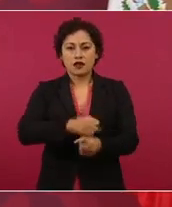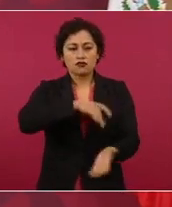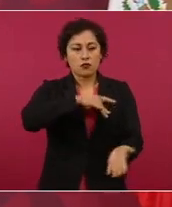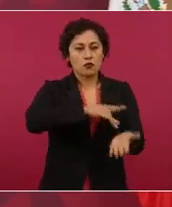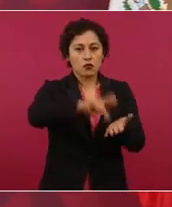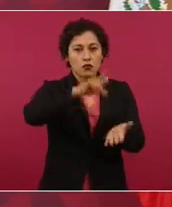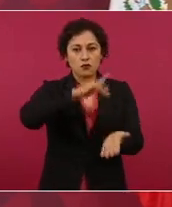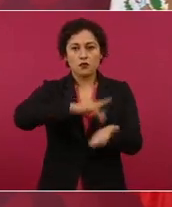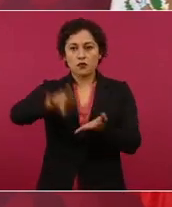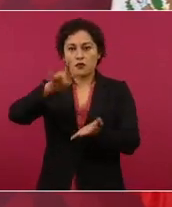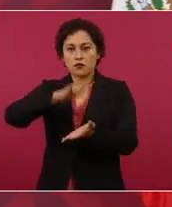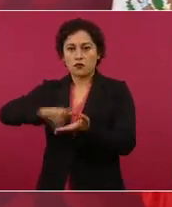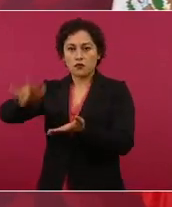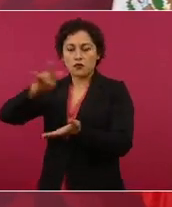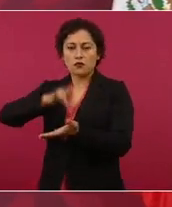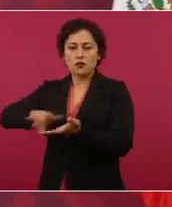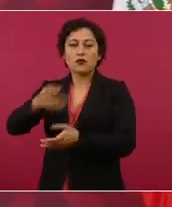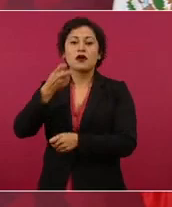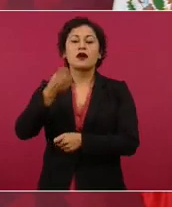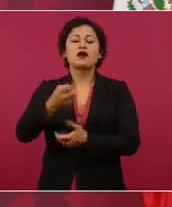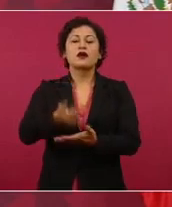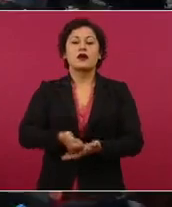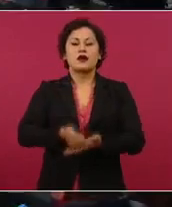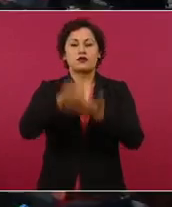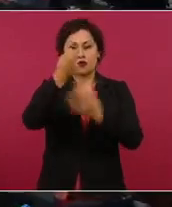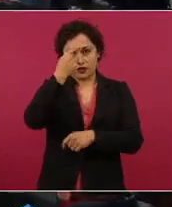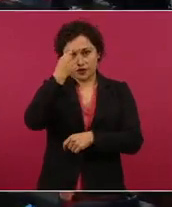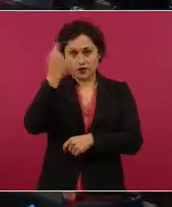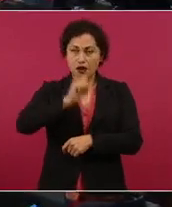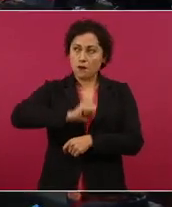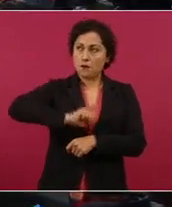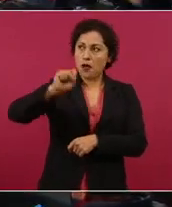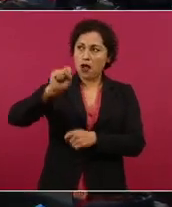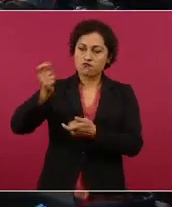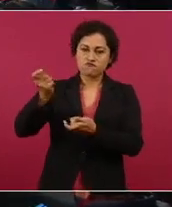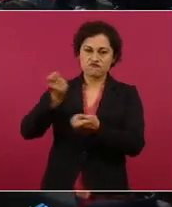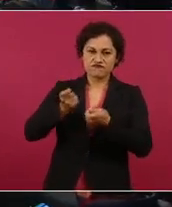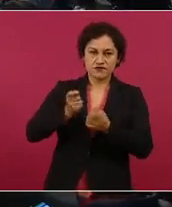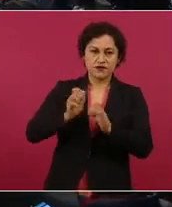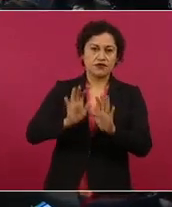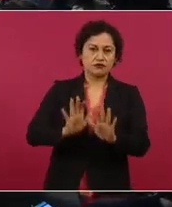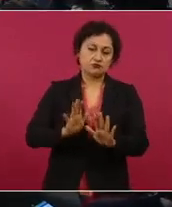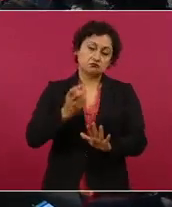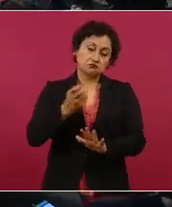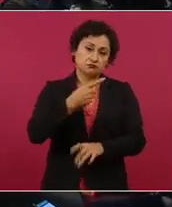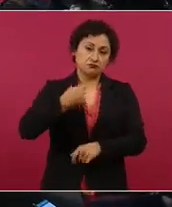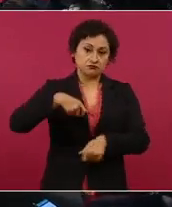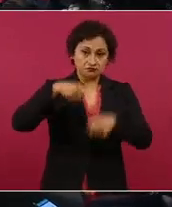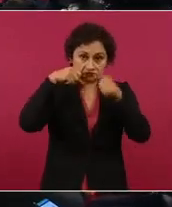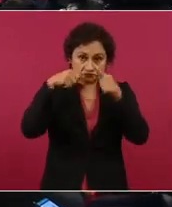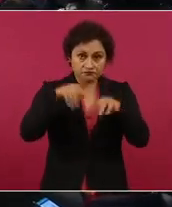que va a permitir el control de inflación y es lo que estamos haciendo.